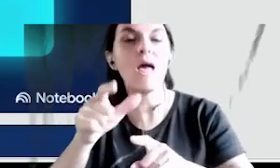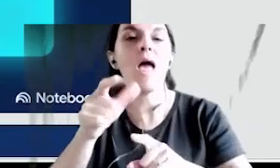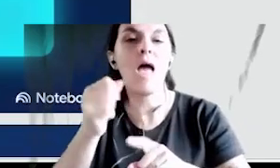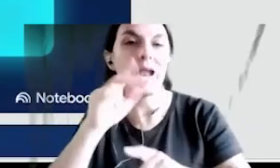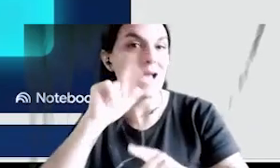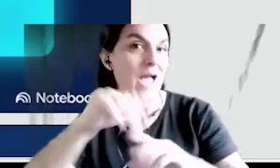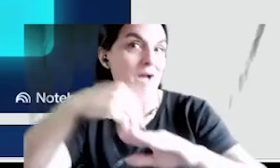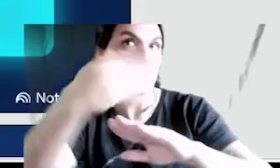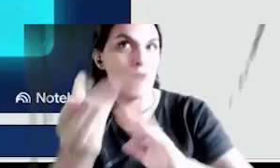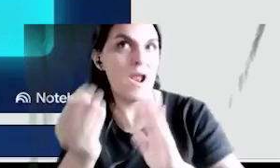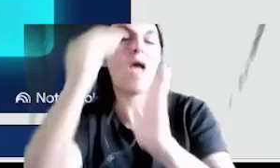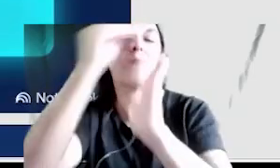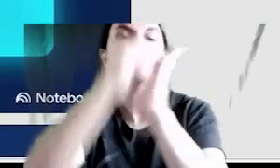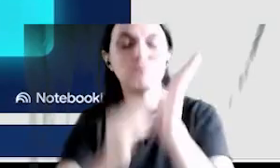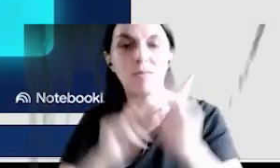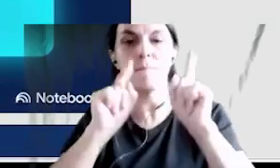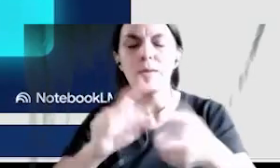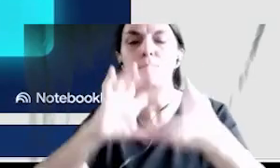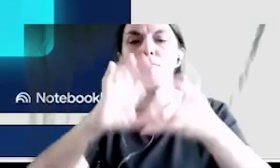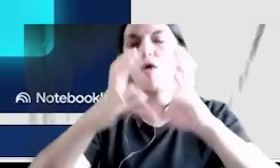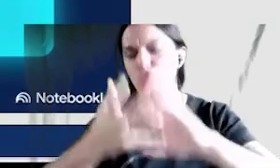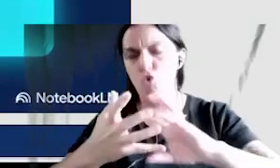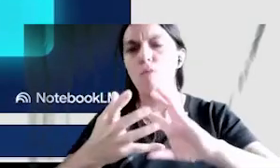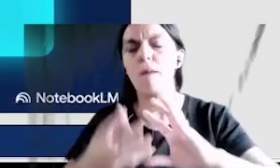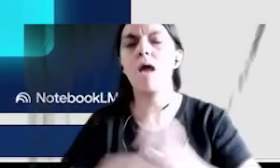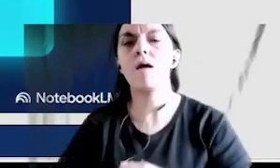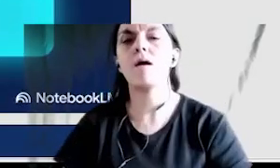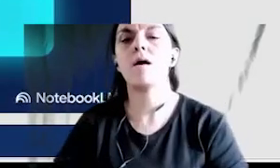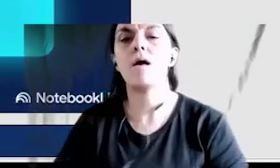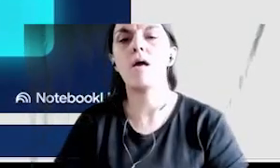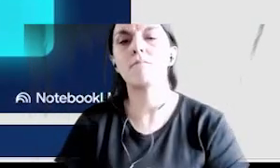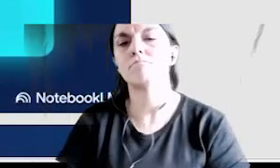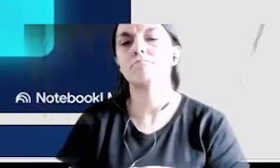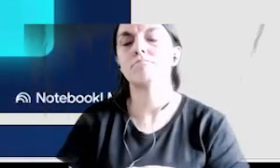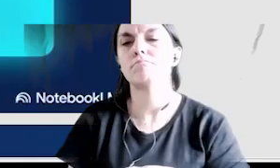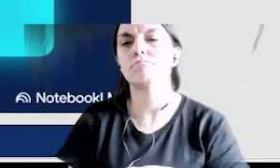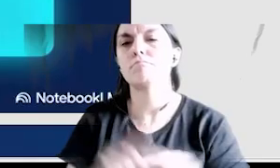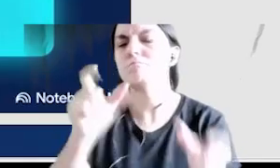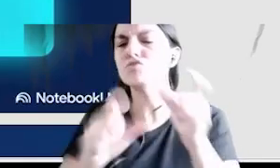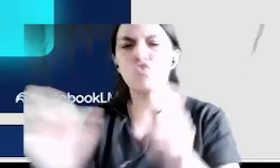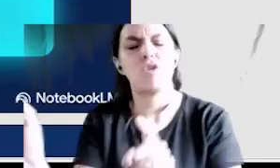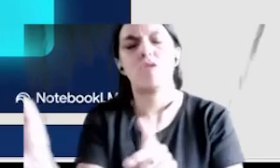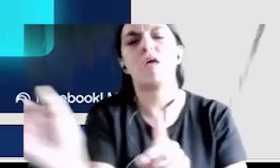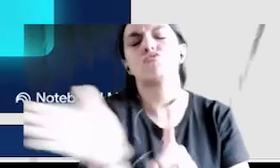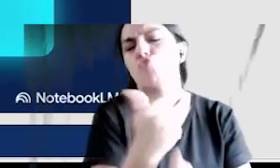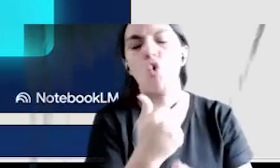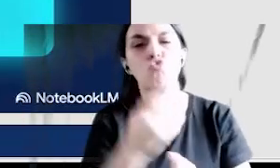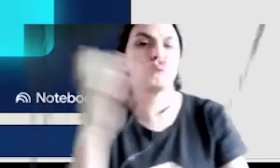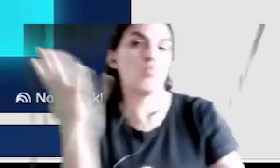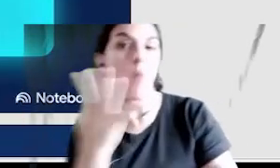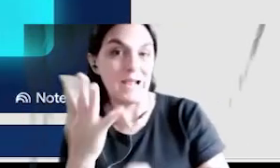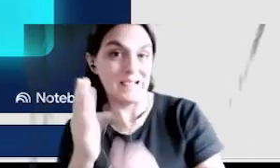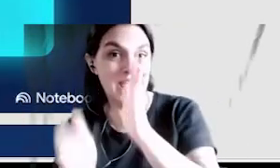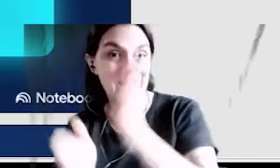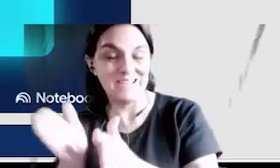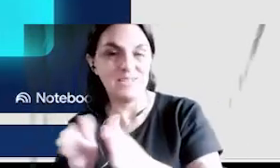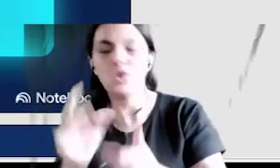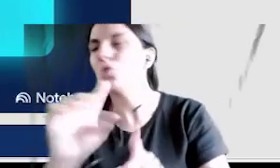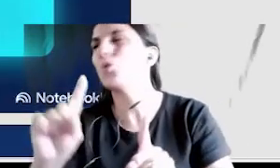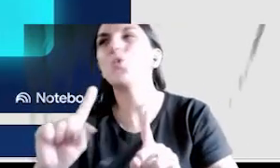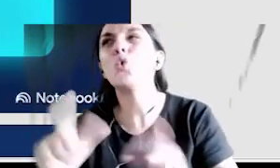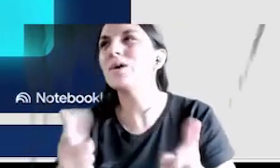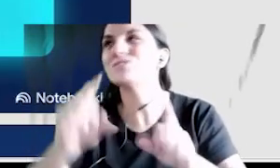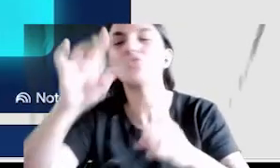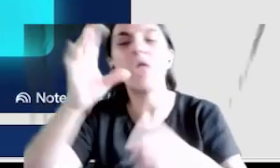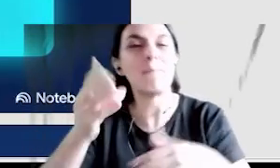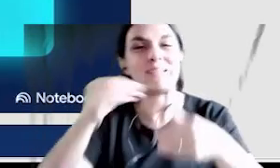externa. Es el mismo mecanismo que se utiliza para todos los empleados de cuarta categoría, no es un servicio meramente